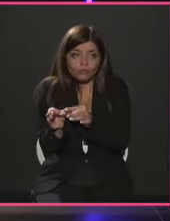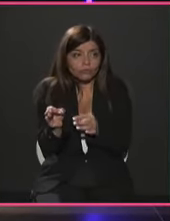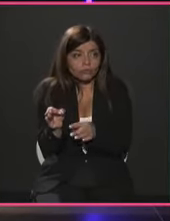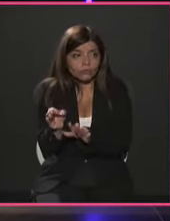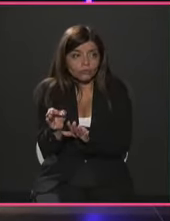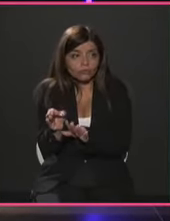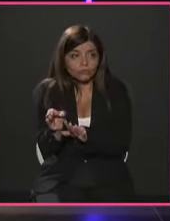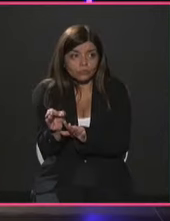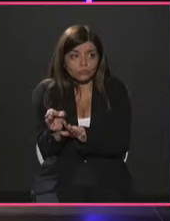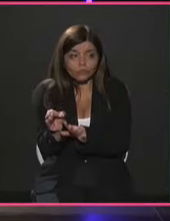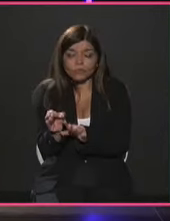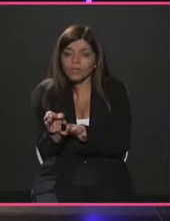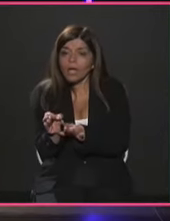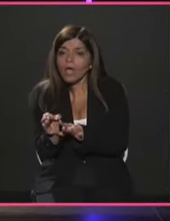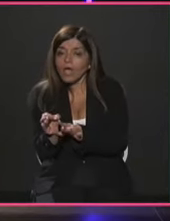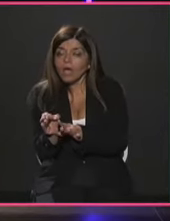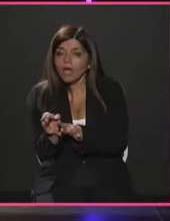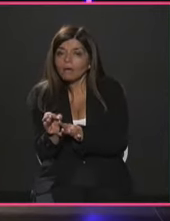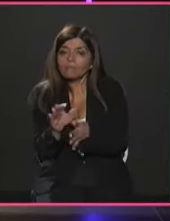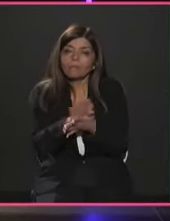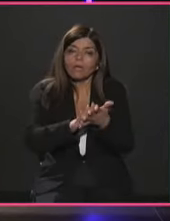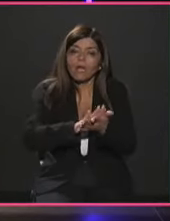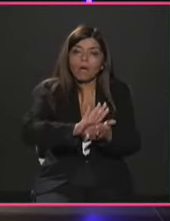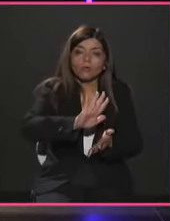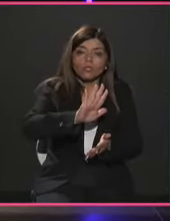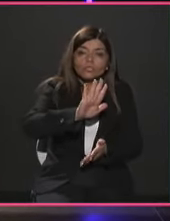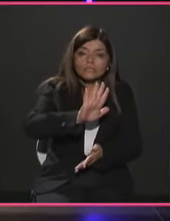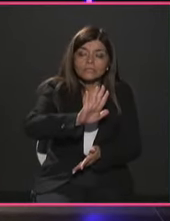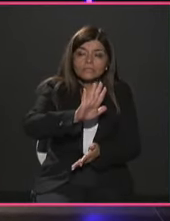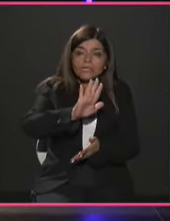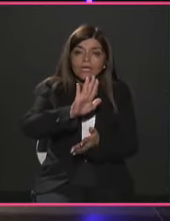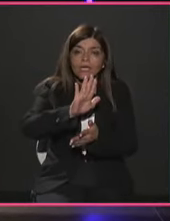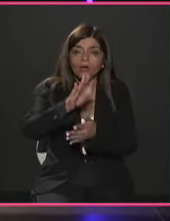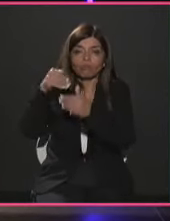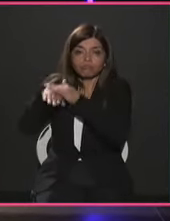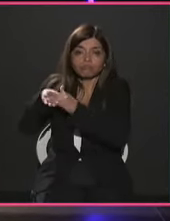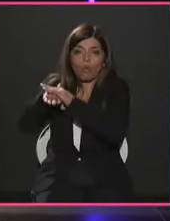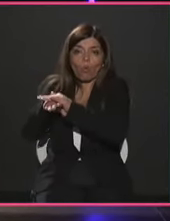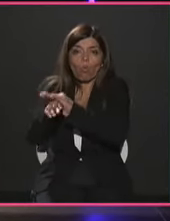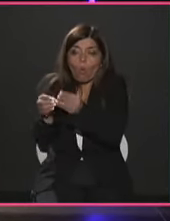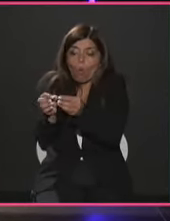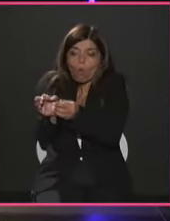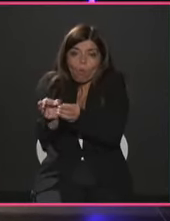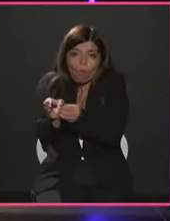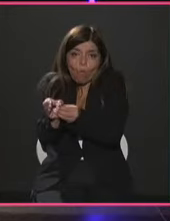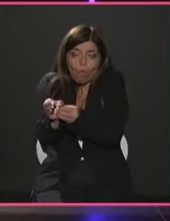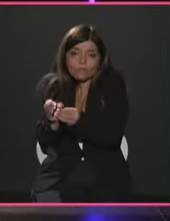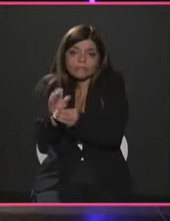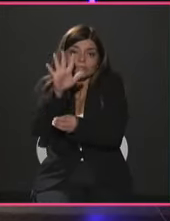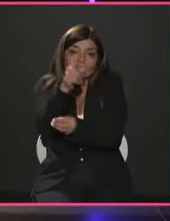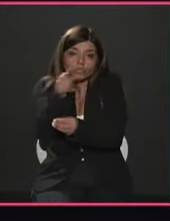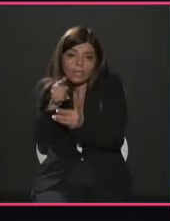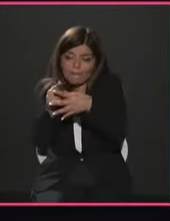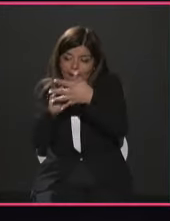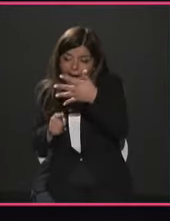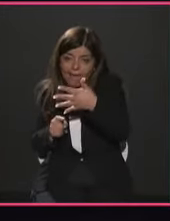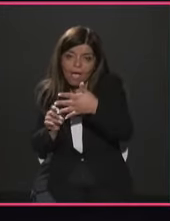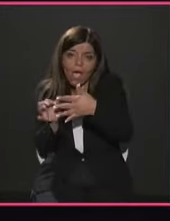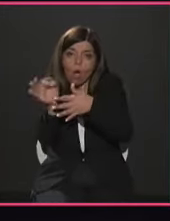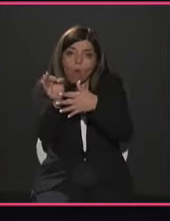y que involucra cinco guardar huevos que son unas 5 semanas